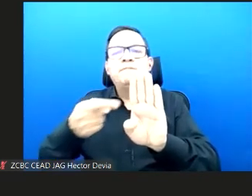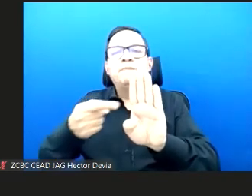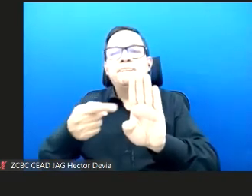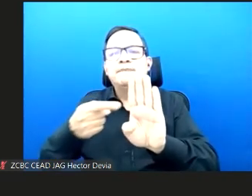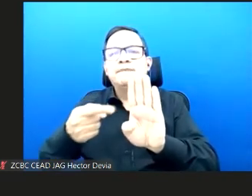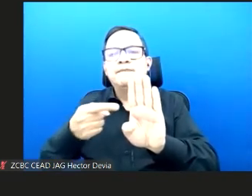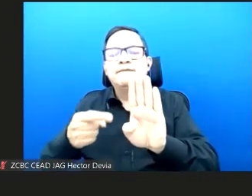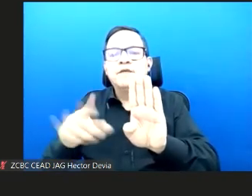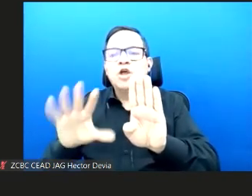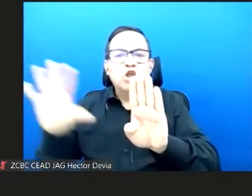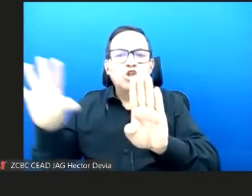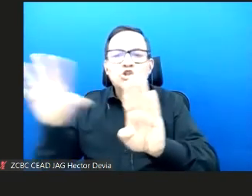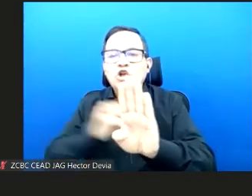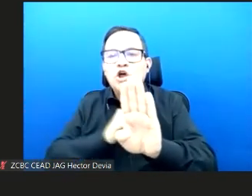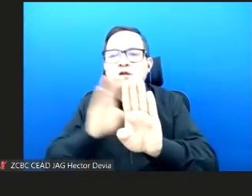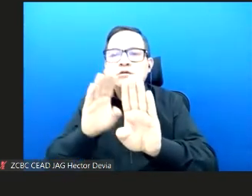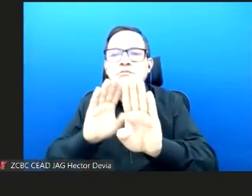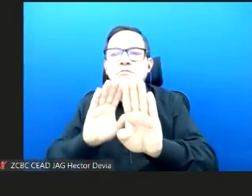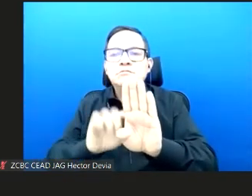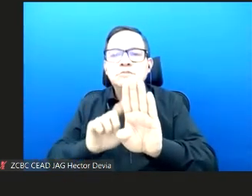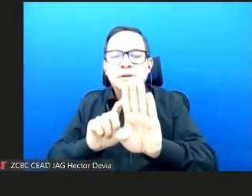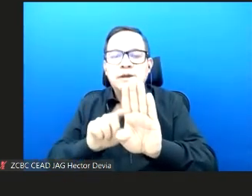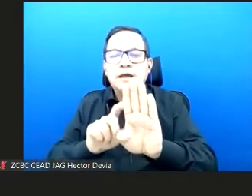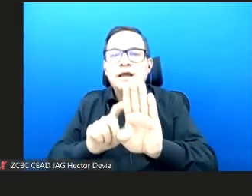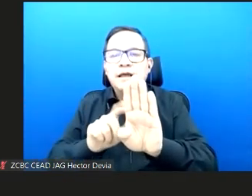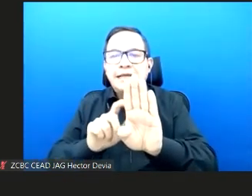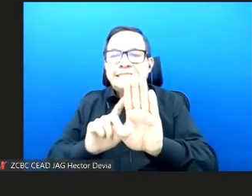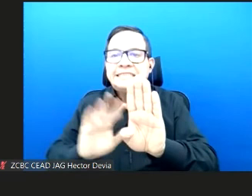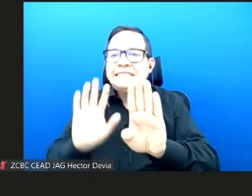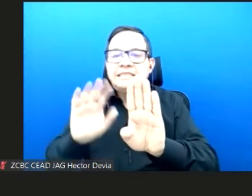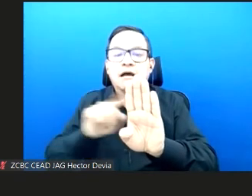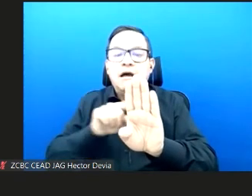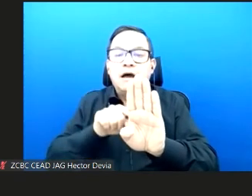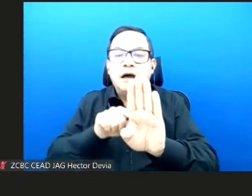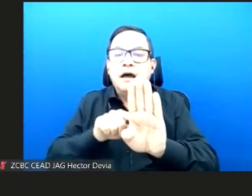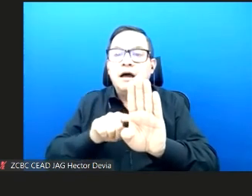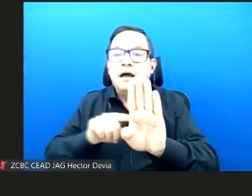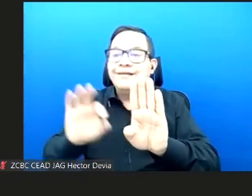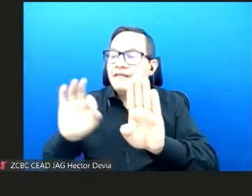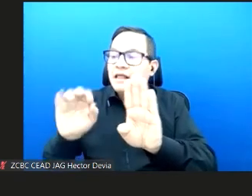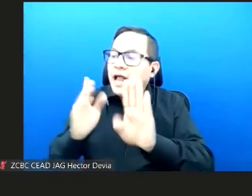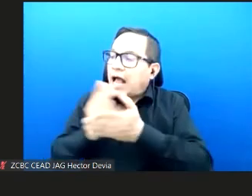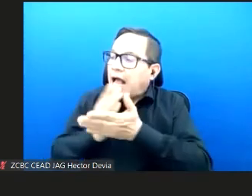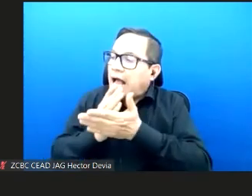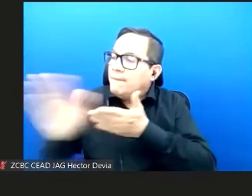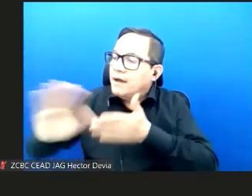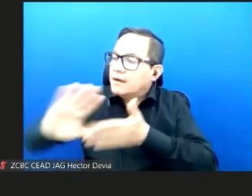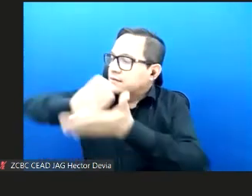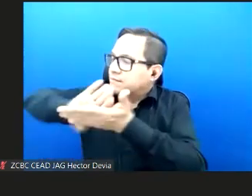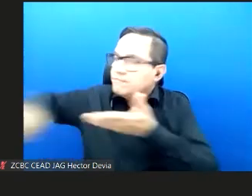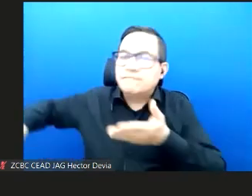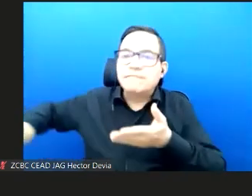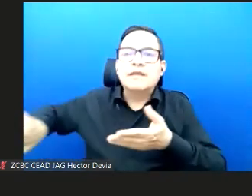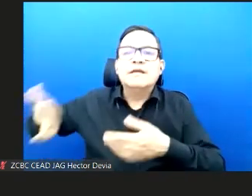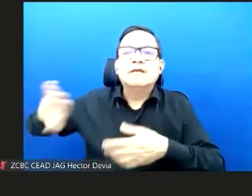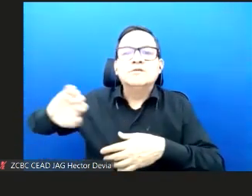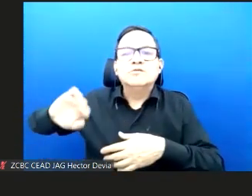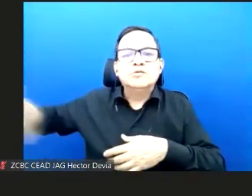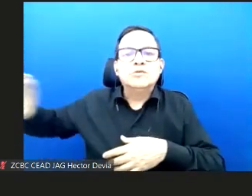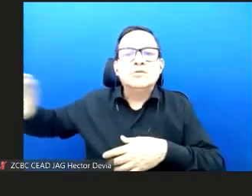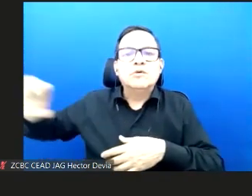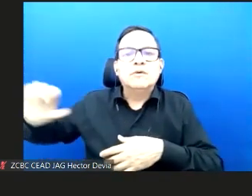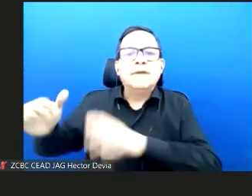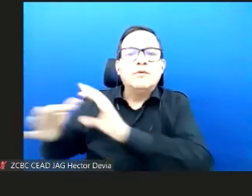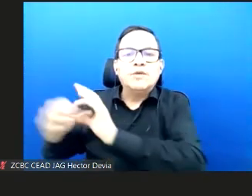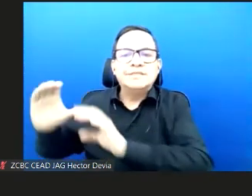los elementos de A sin incluir los elementos de B. En este caso, mi A va a ser B